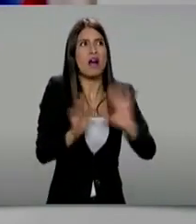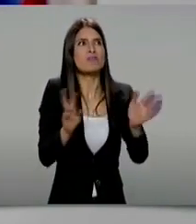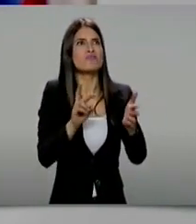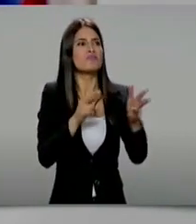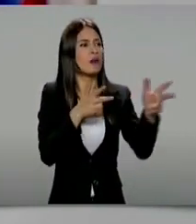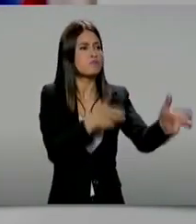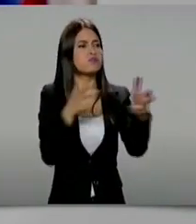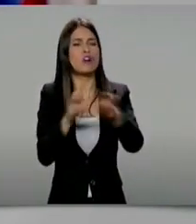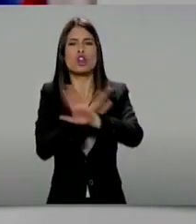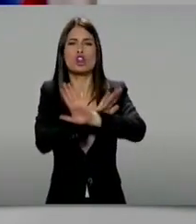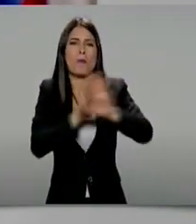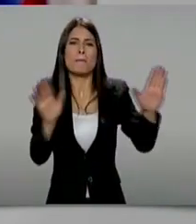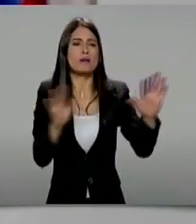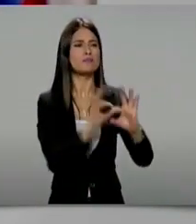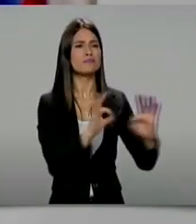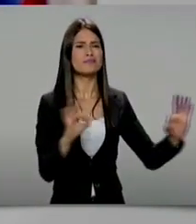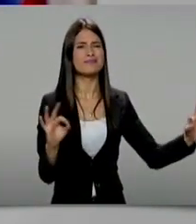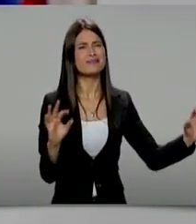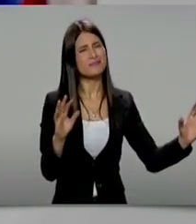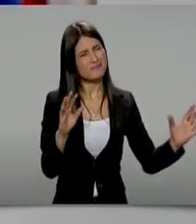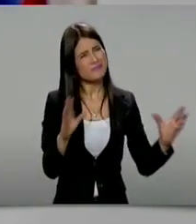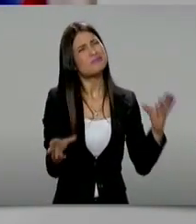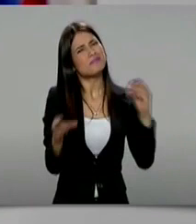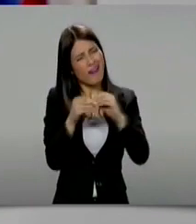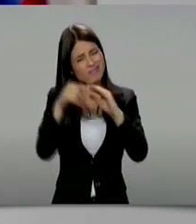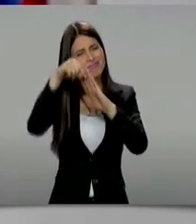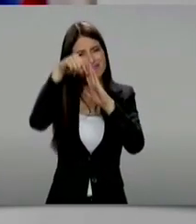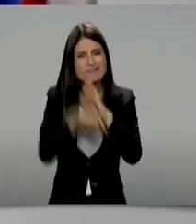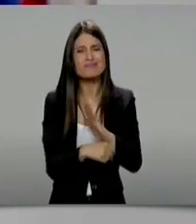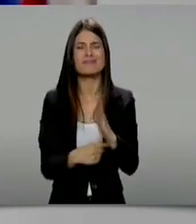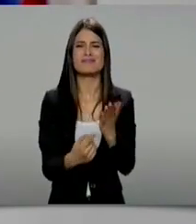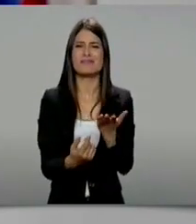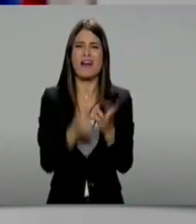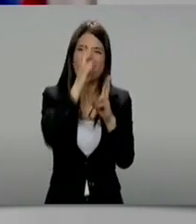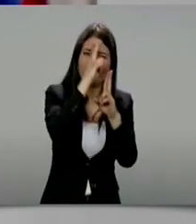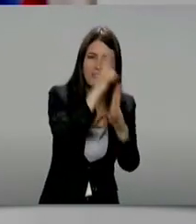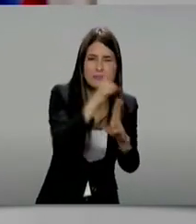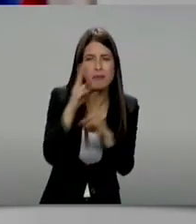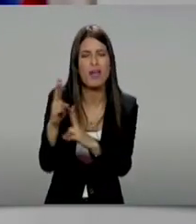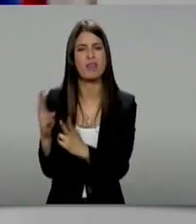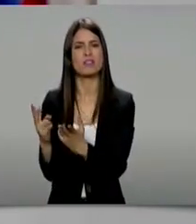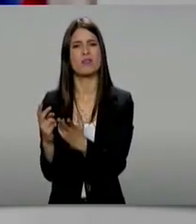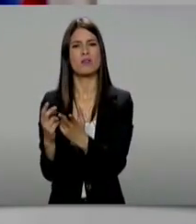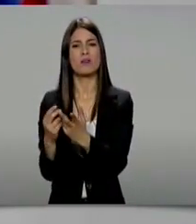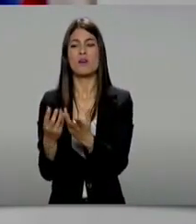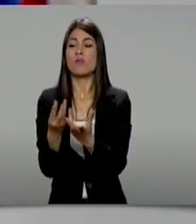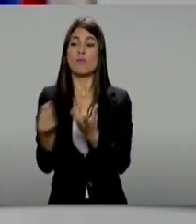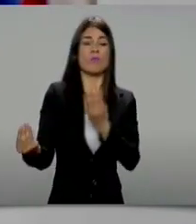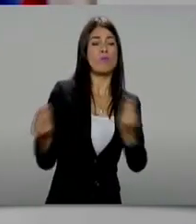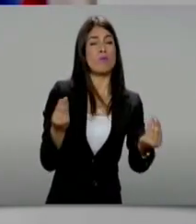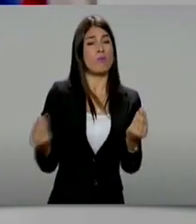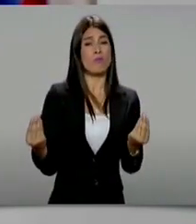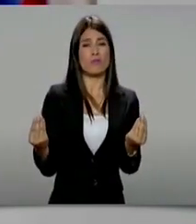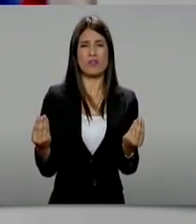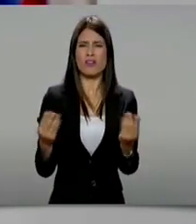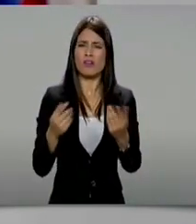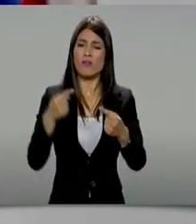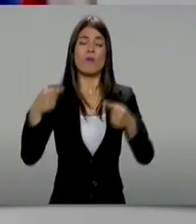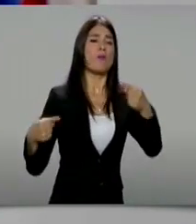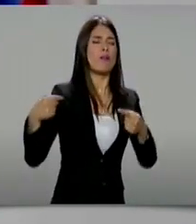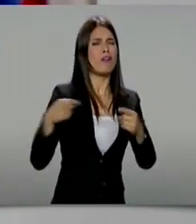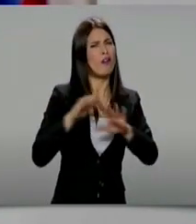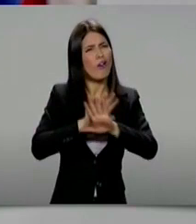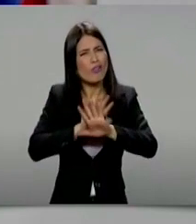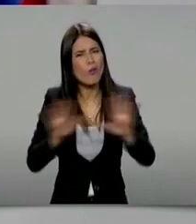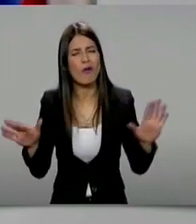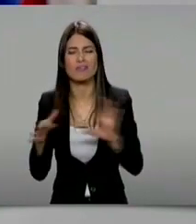reconciliación y el respeto por la diferencia que sea la paz que nos permita unirnos como nación y tomar a